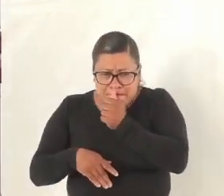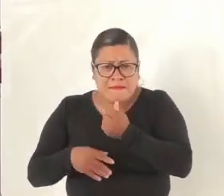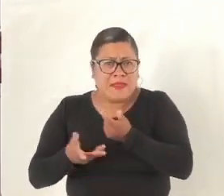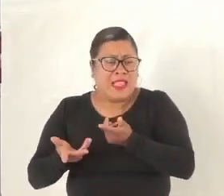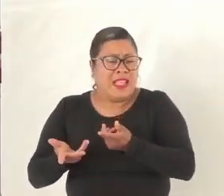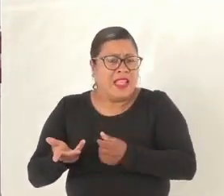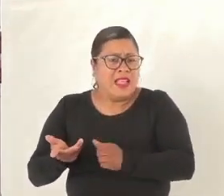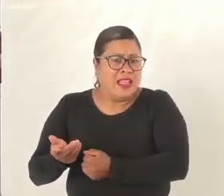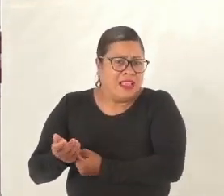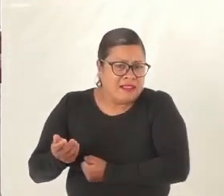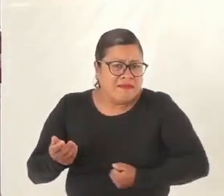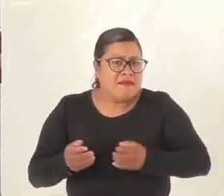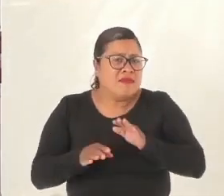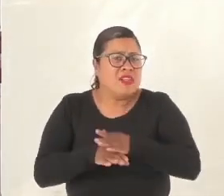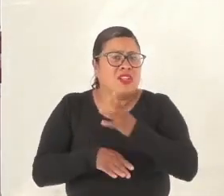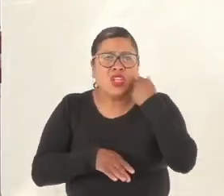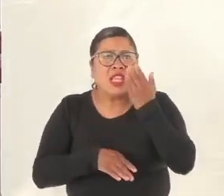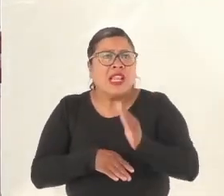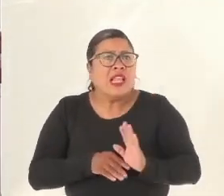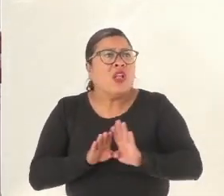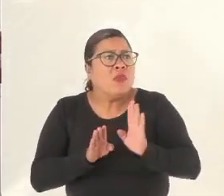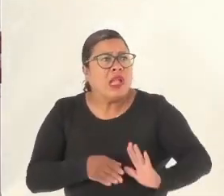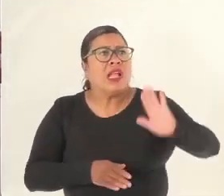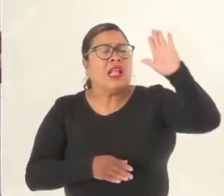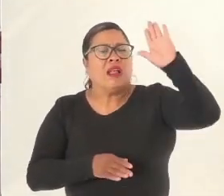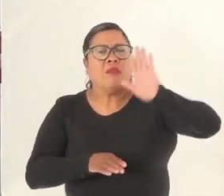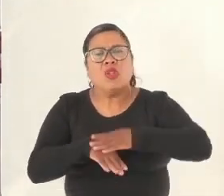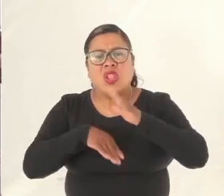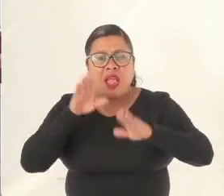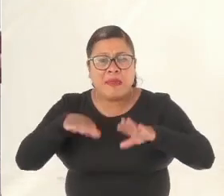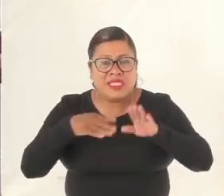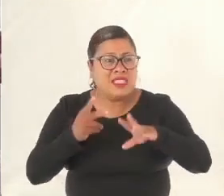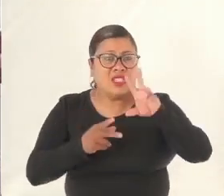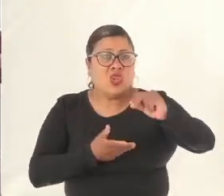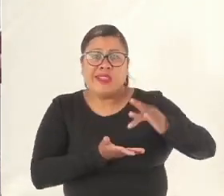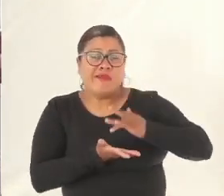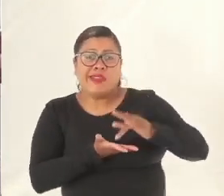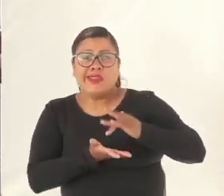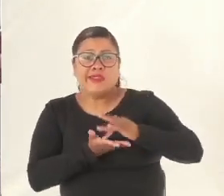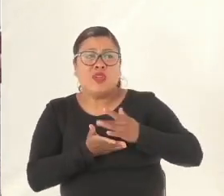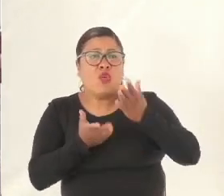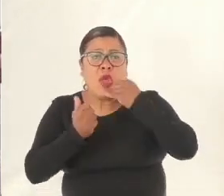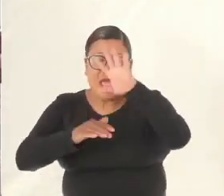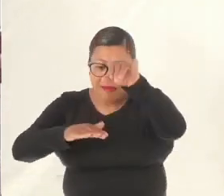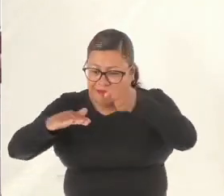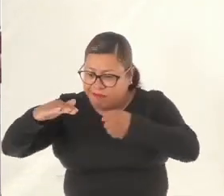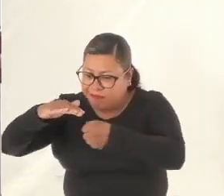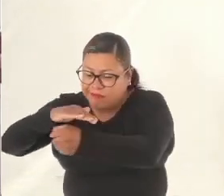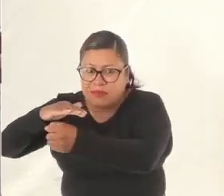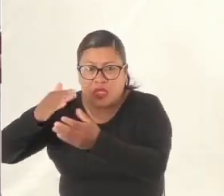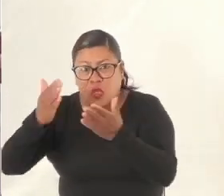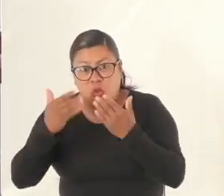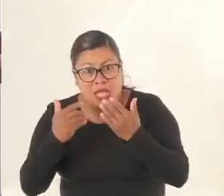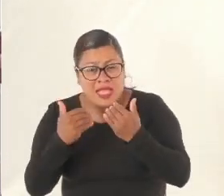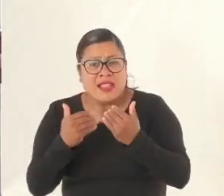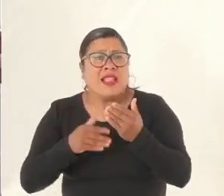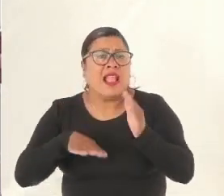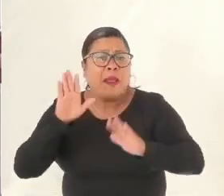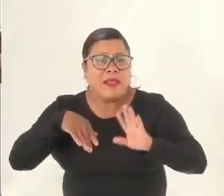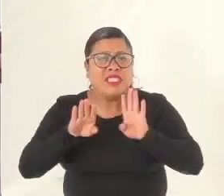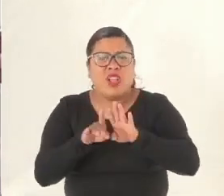porque lejos de que tengan ese apoyo ese resguardo lamentablemente luego vienen las